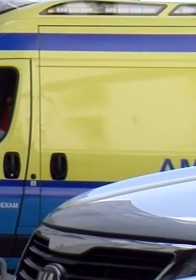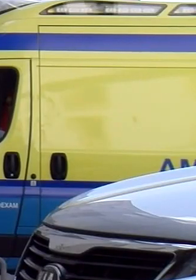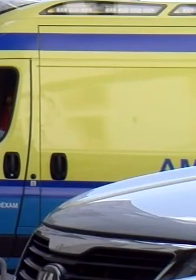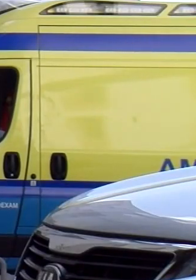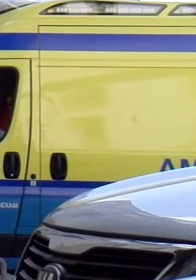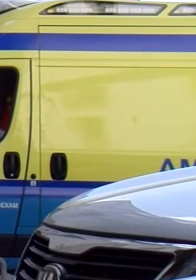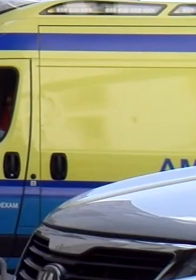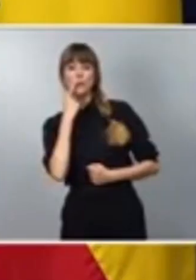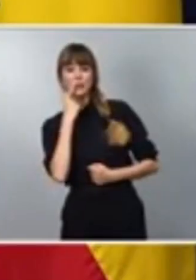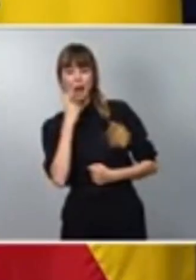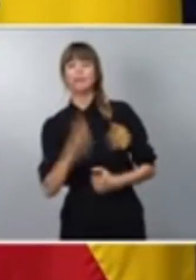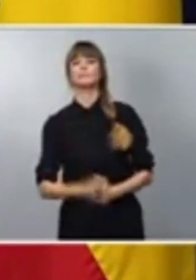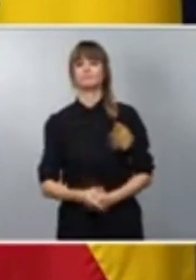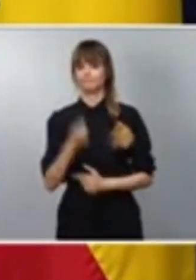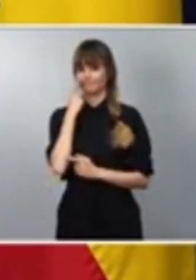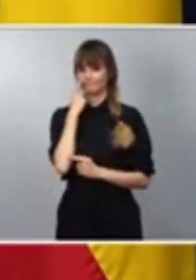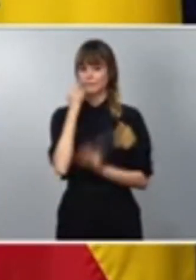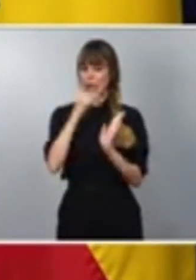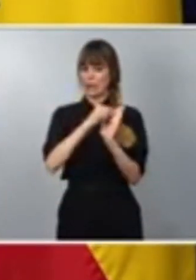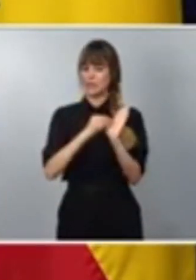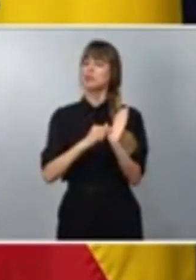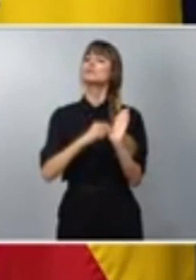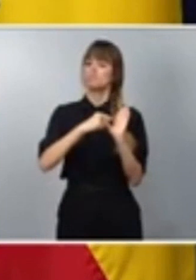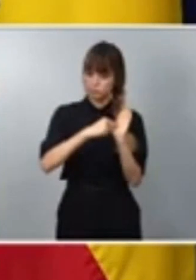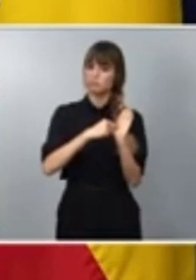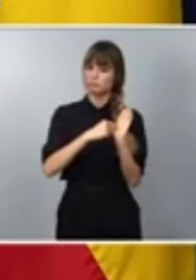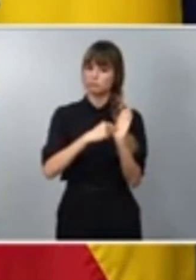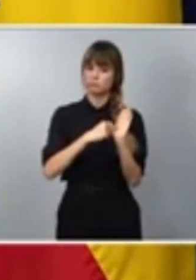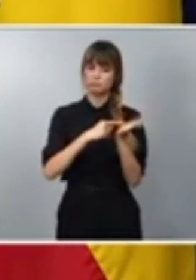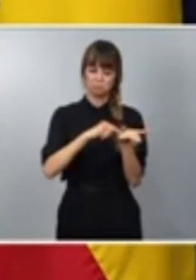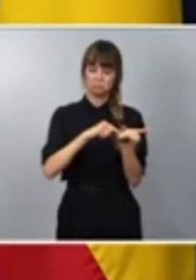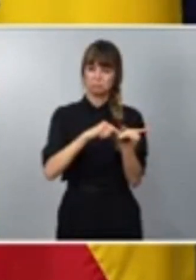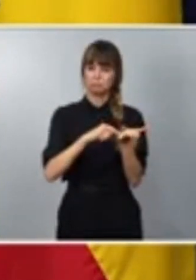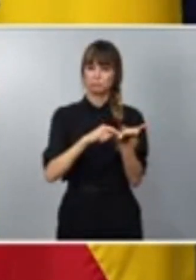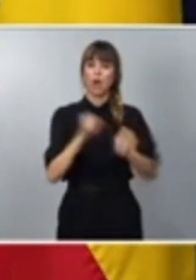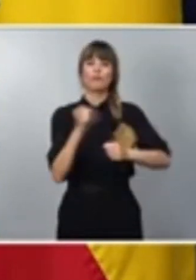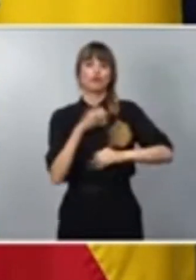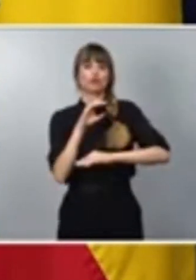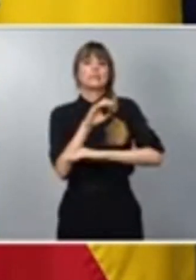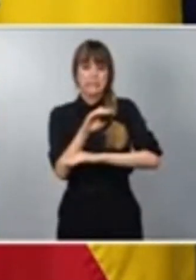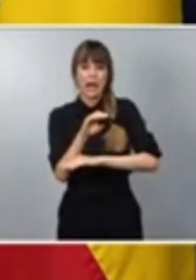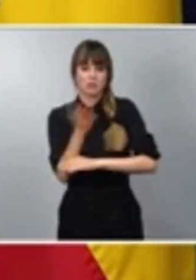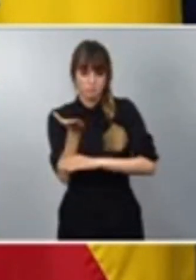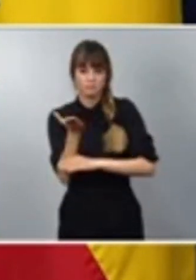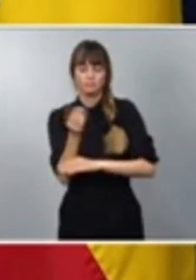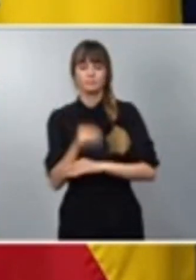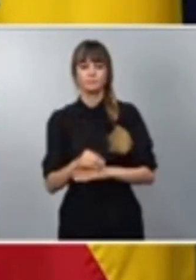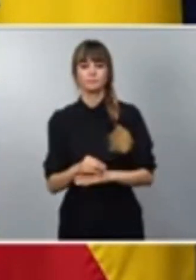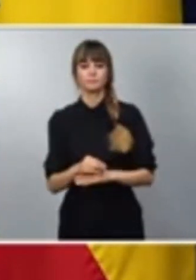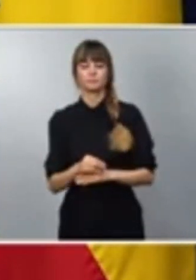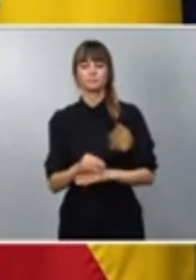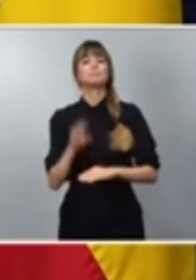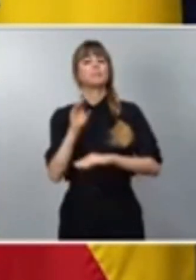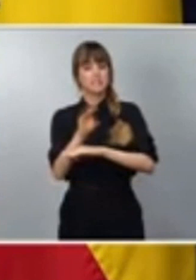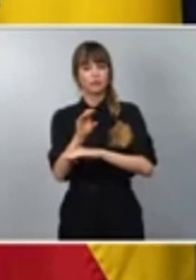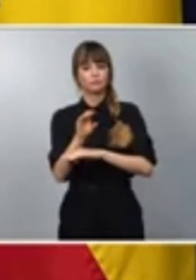persoal o equipamiento fijamos Los criterios En qué se pueden destinar esos fondos para Qué tienen esos fondos El Destino